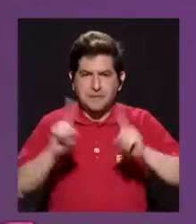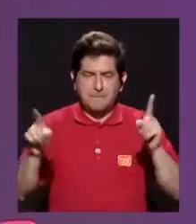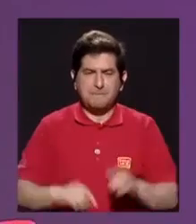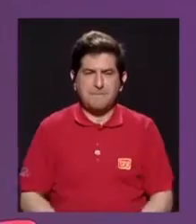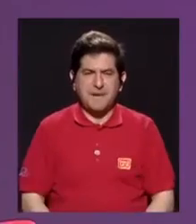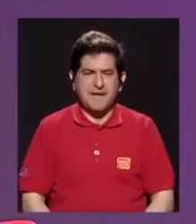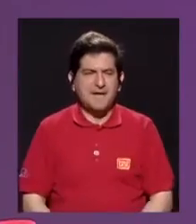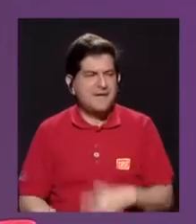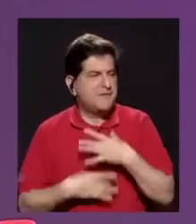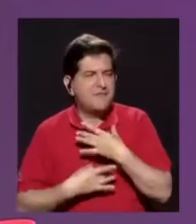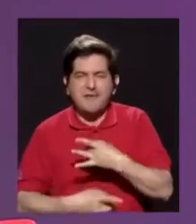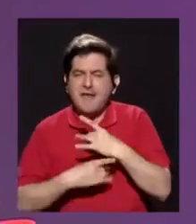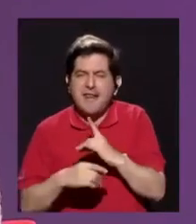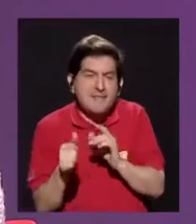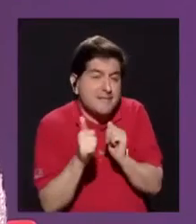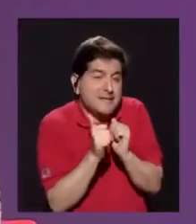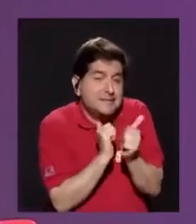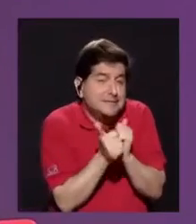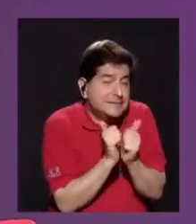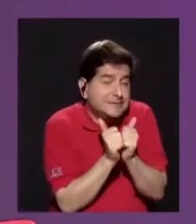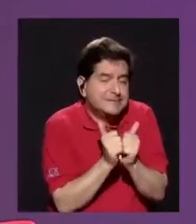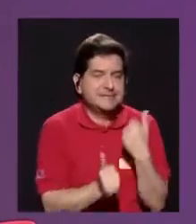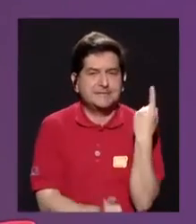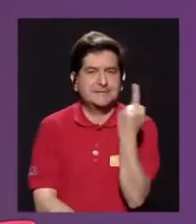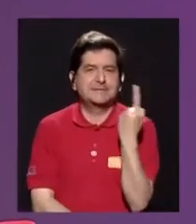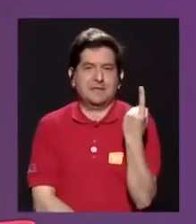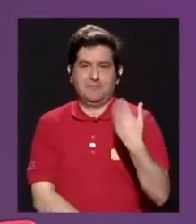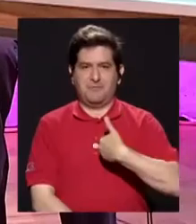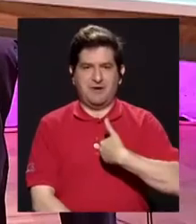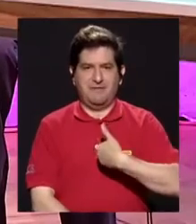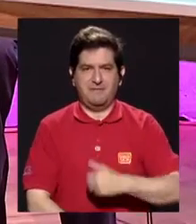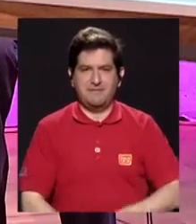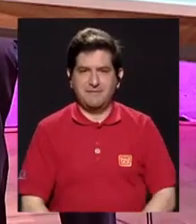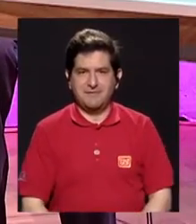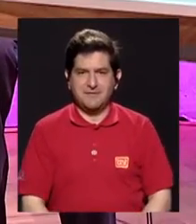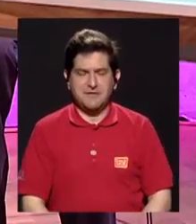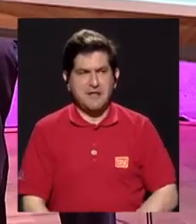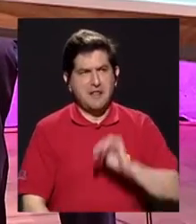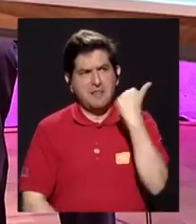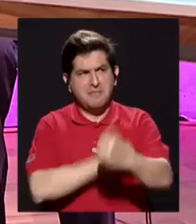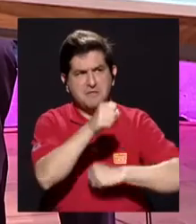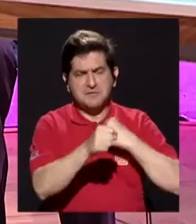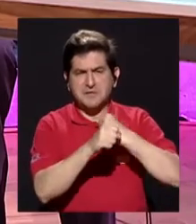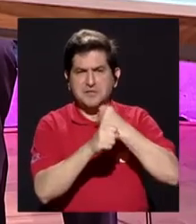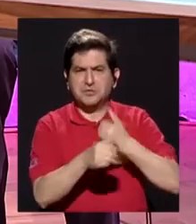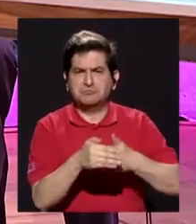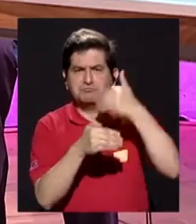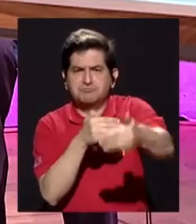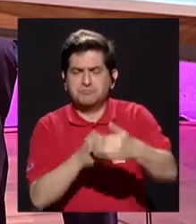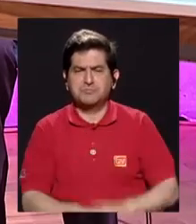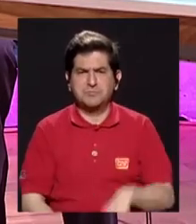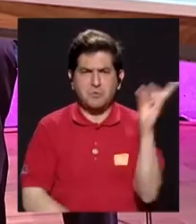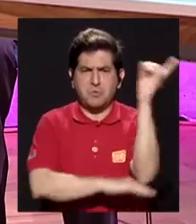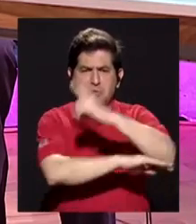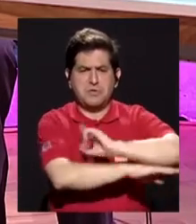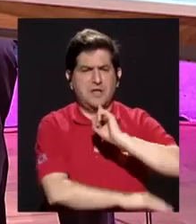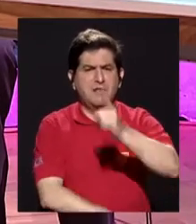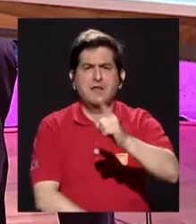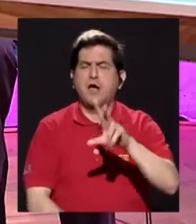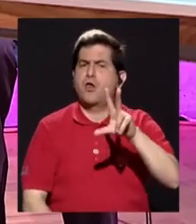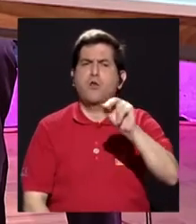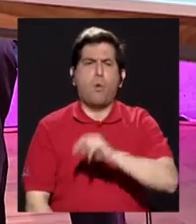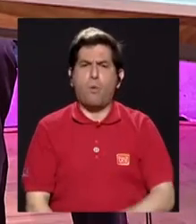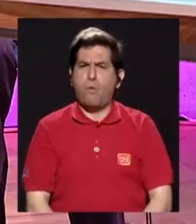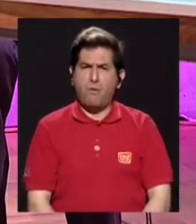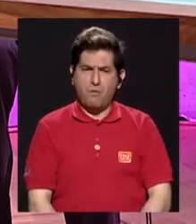espinita esa de competir, ¿verdad?, siempre la tuve. Y como 10 años después, un día dije, no, yo tengo